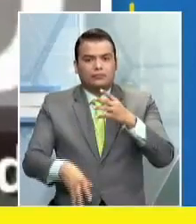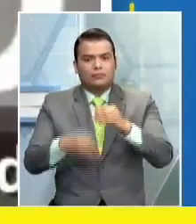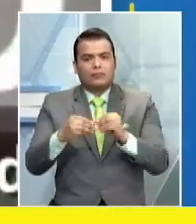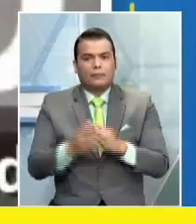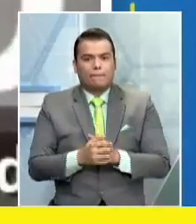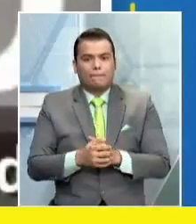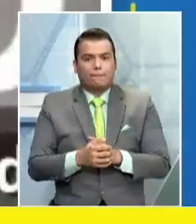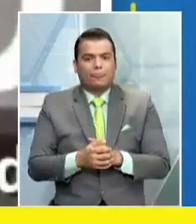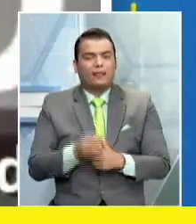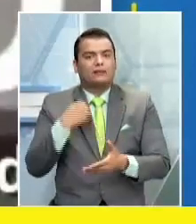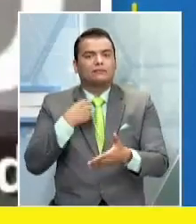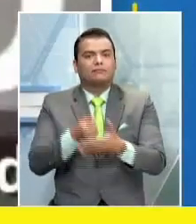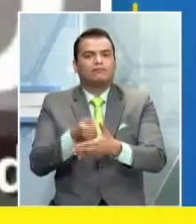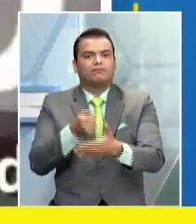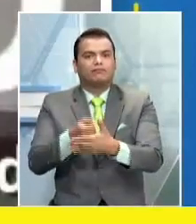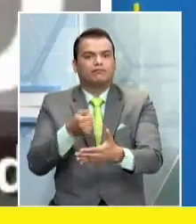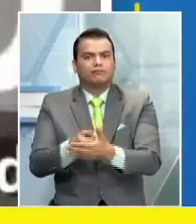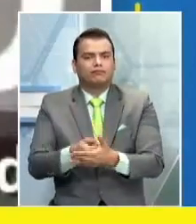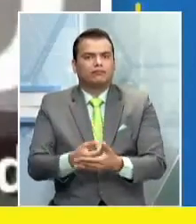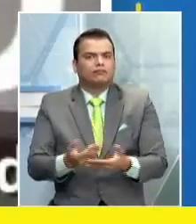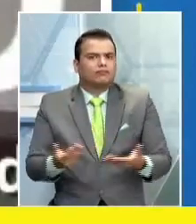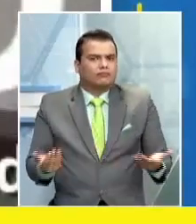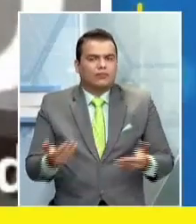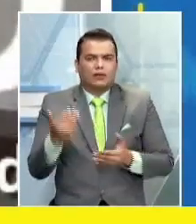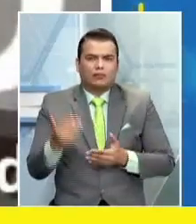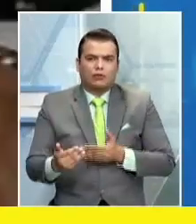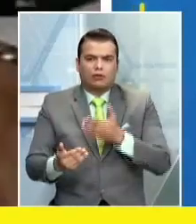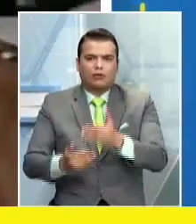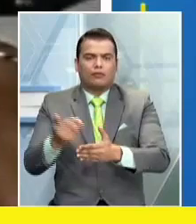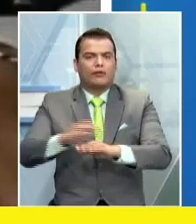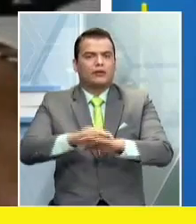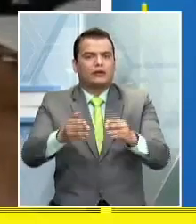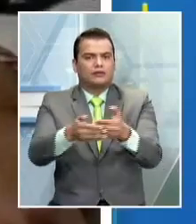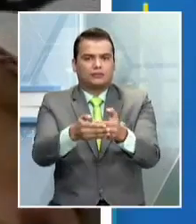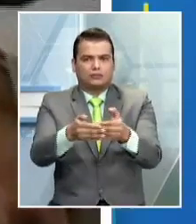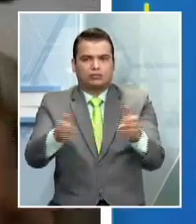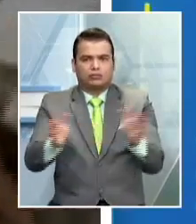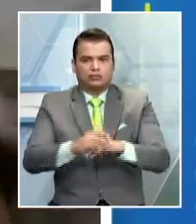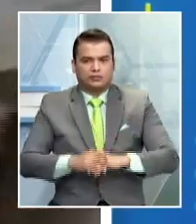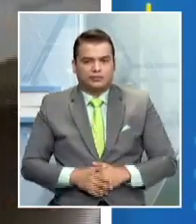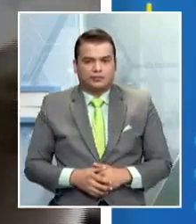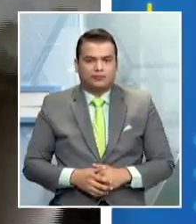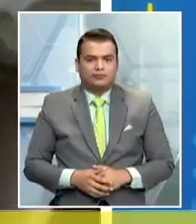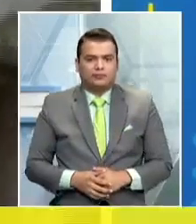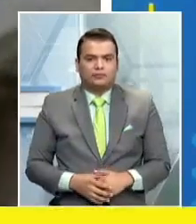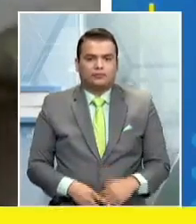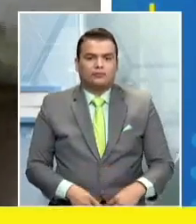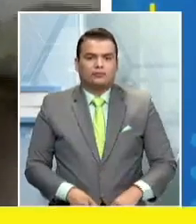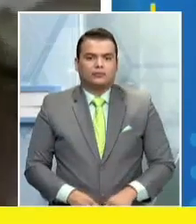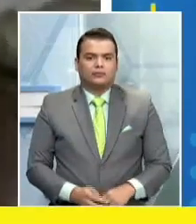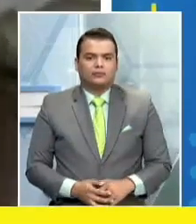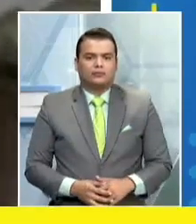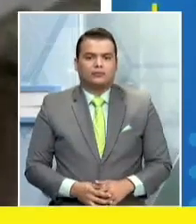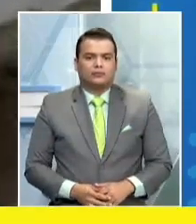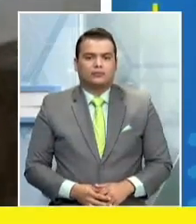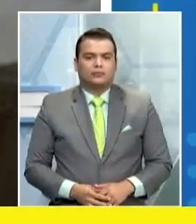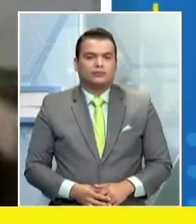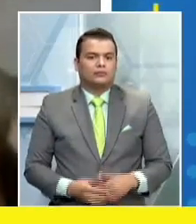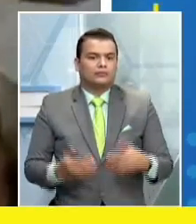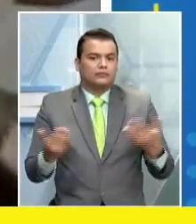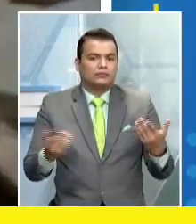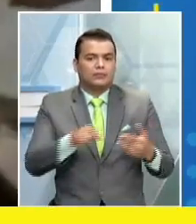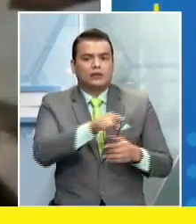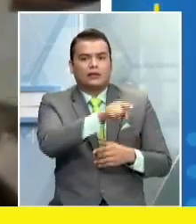para poder seguir teniendo una reapertura económica de nuestro sector. Servirá de soporte para tratar de salvar a